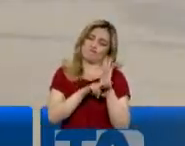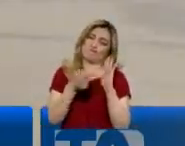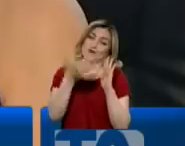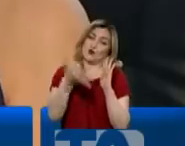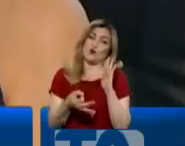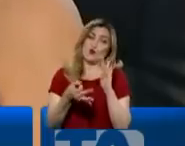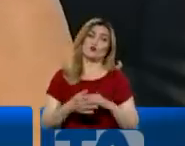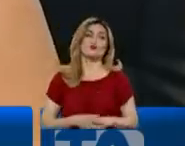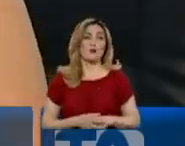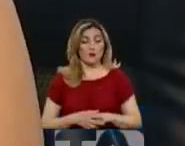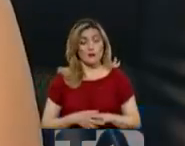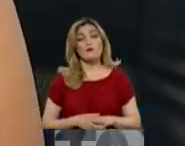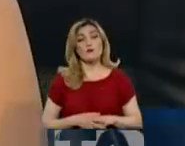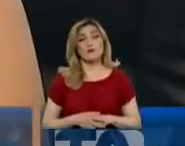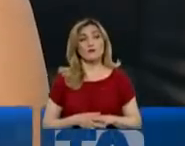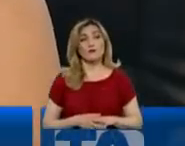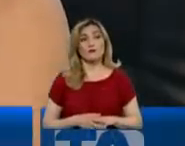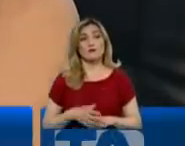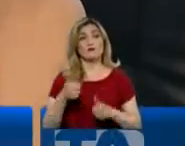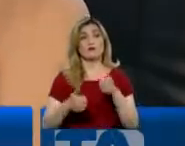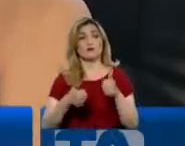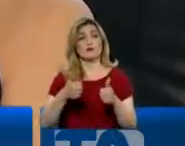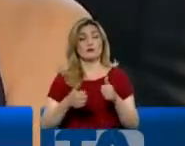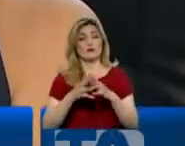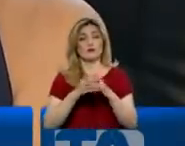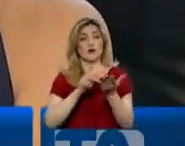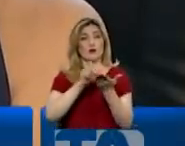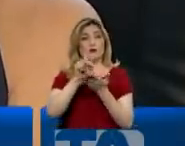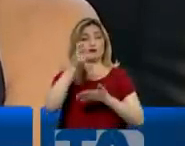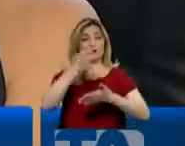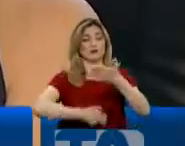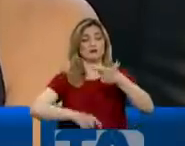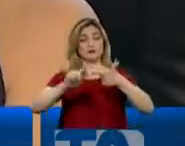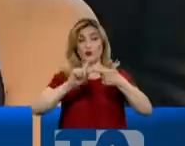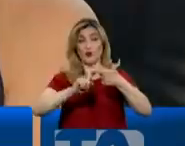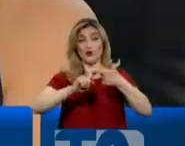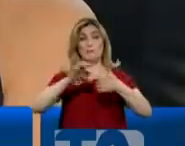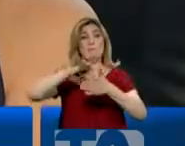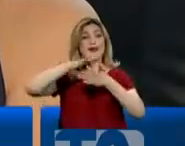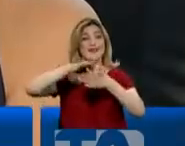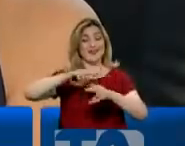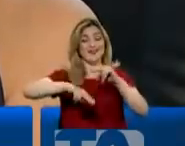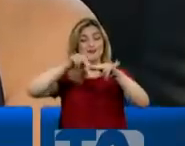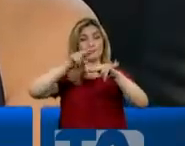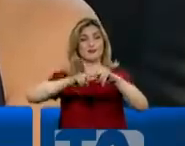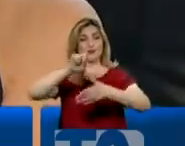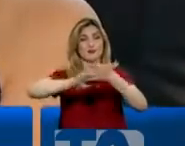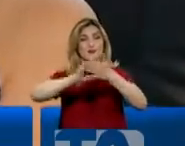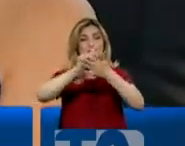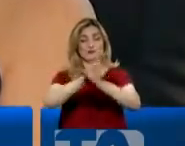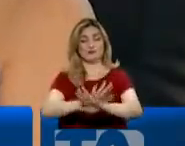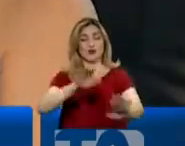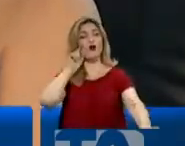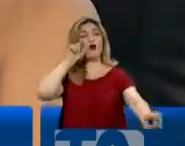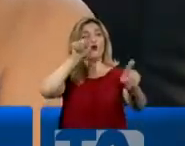aquí hay una vía saben cuál pagar las multas terminar las obras pendientes y dar por terminado el contrato de mutuo